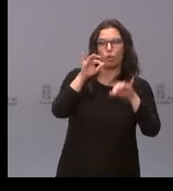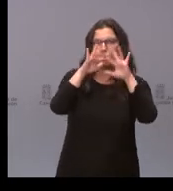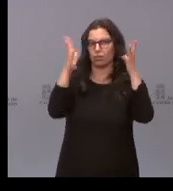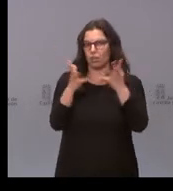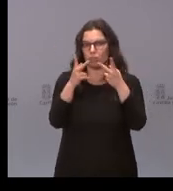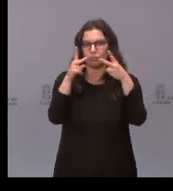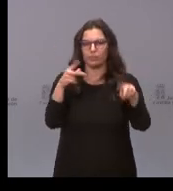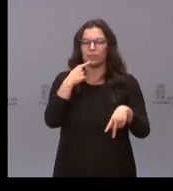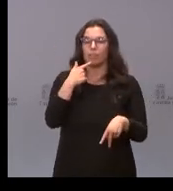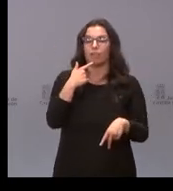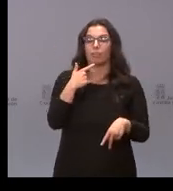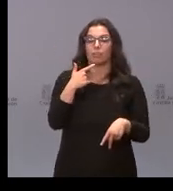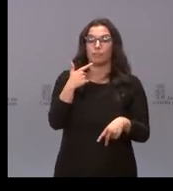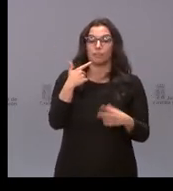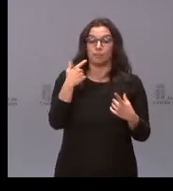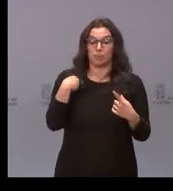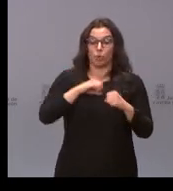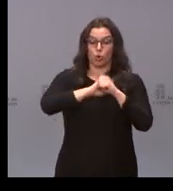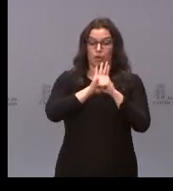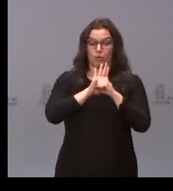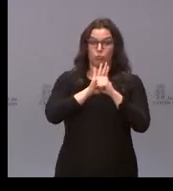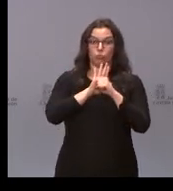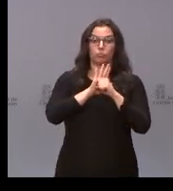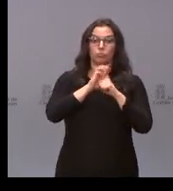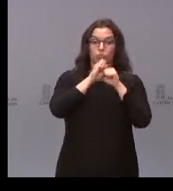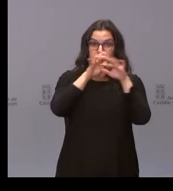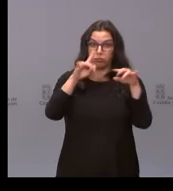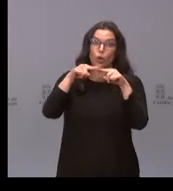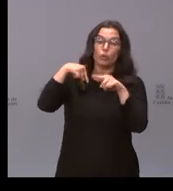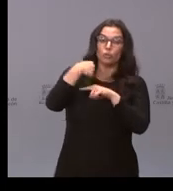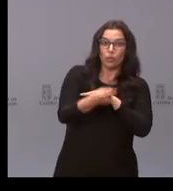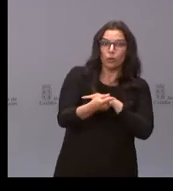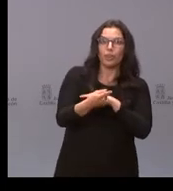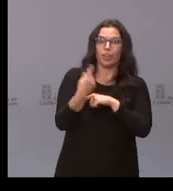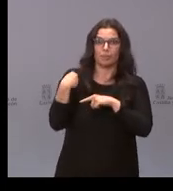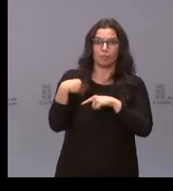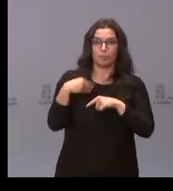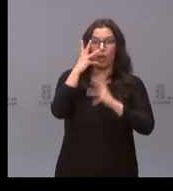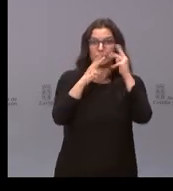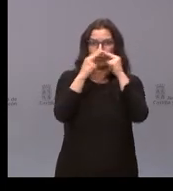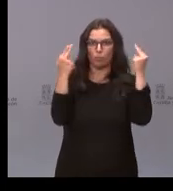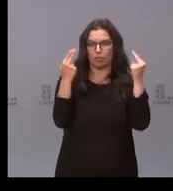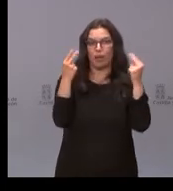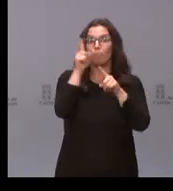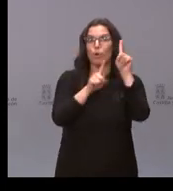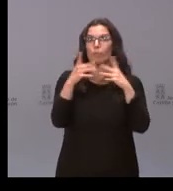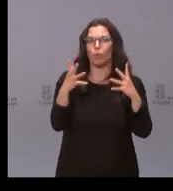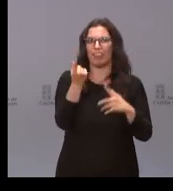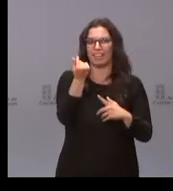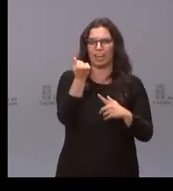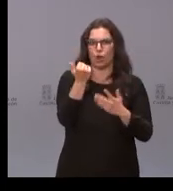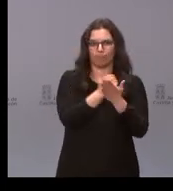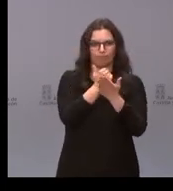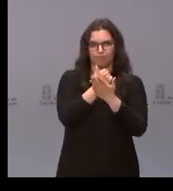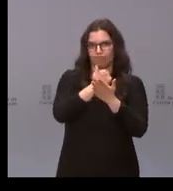una de las consecuencias de la pandemia va a ser o está siendo el aumento del déficit de las administraciones públicas en una